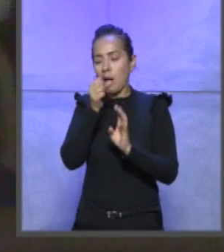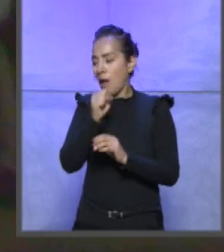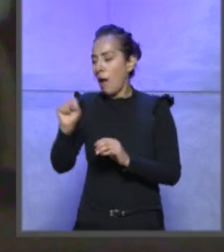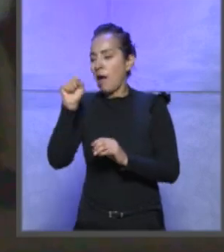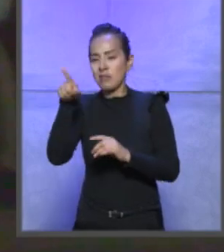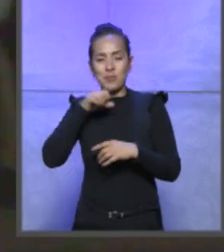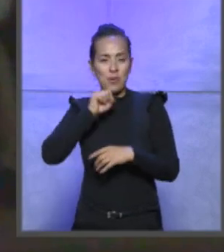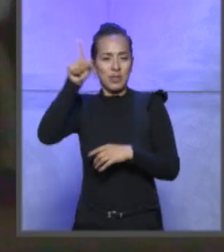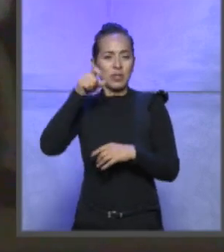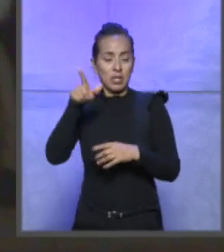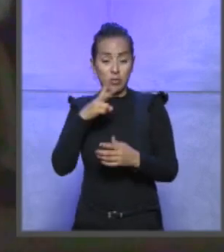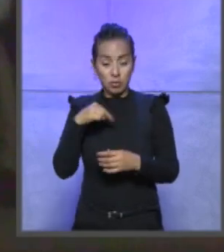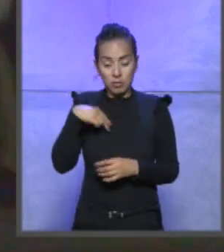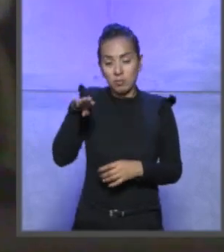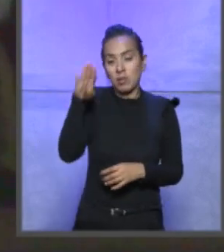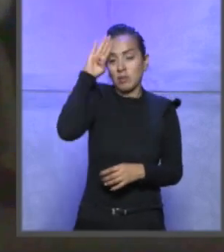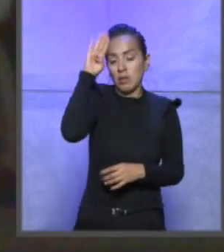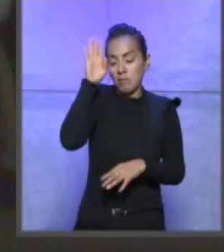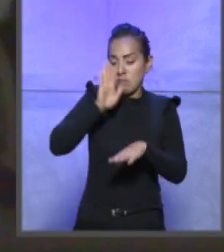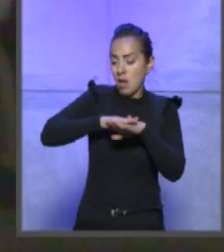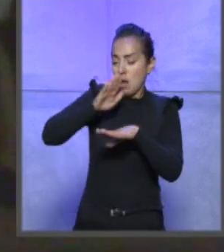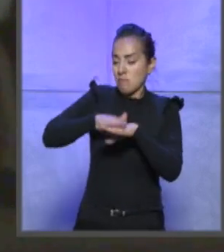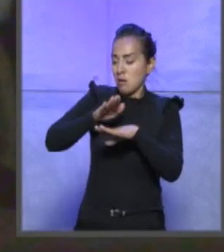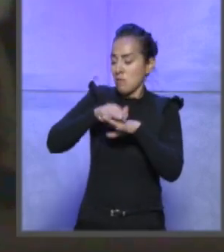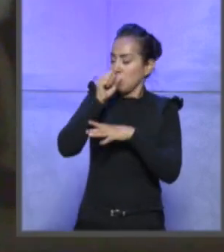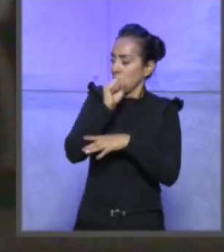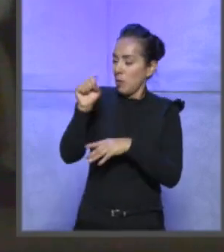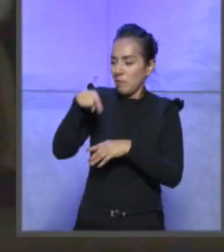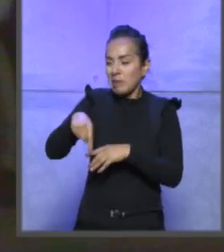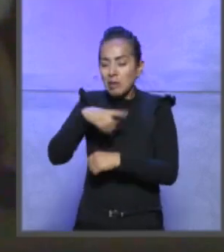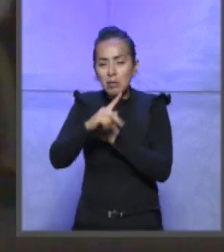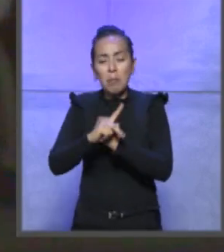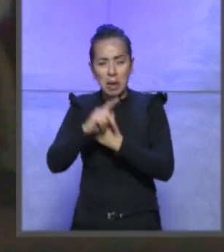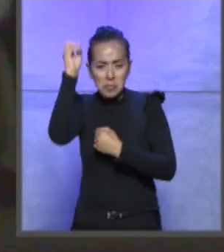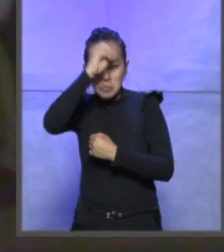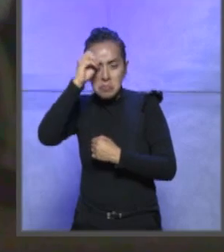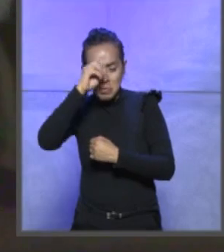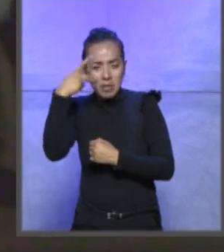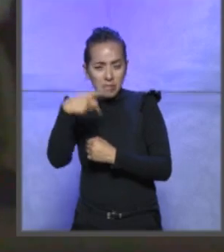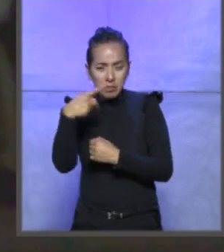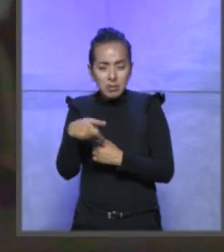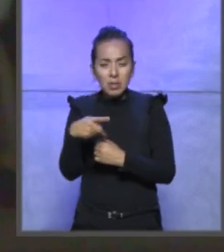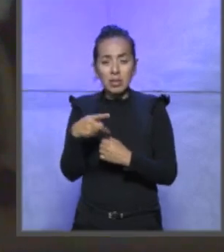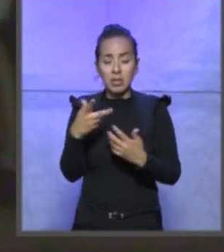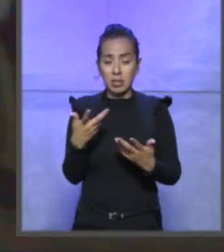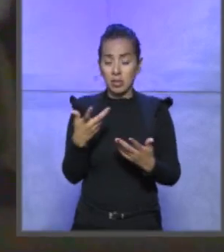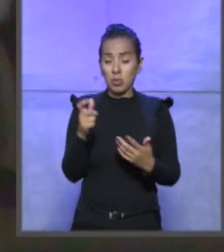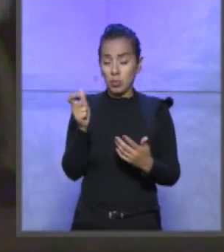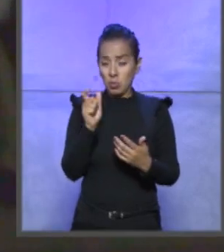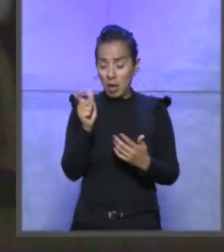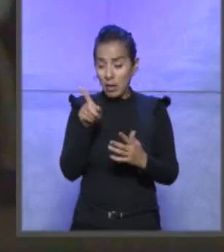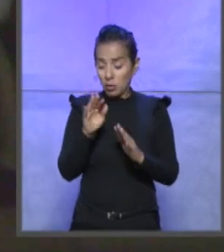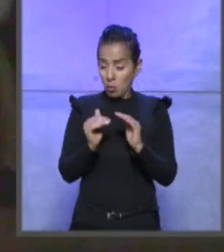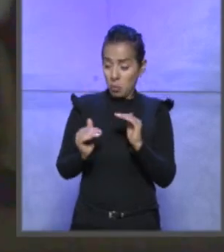que dicen las personas más expertas o que nosotros consideramos los más destacados de nuestro país, pueden tener ciertas opiniones y